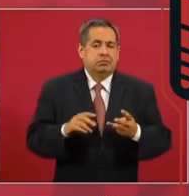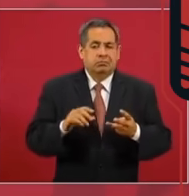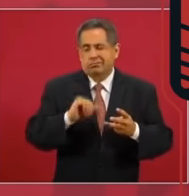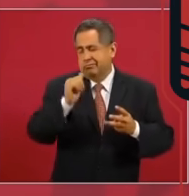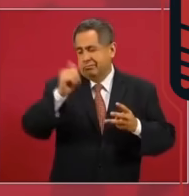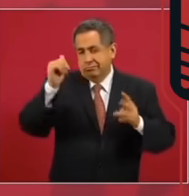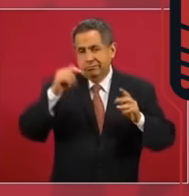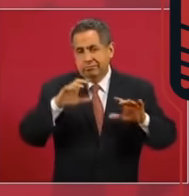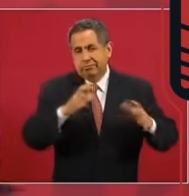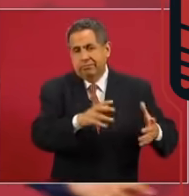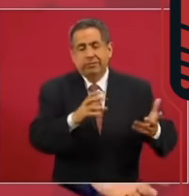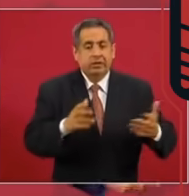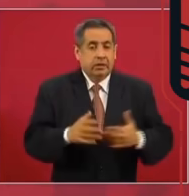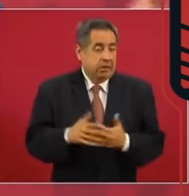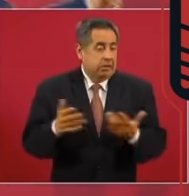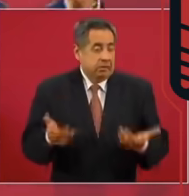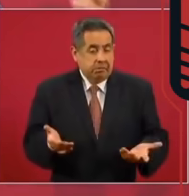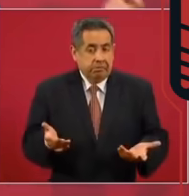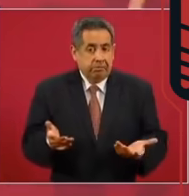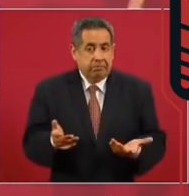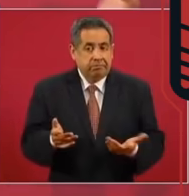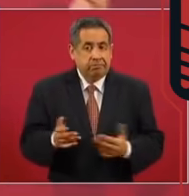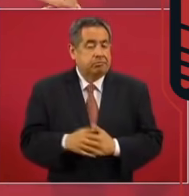otros. Entonces pueden